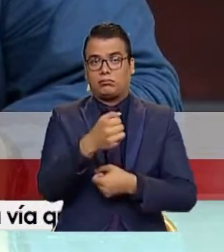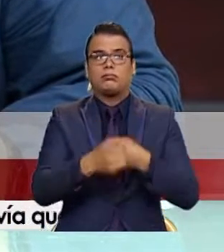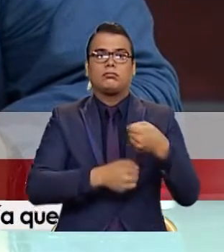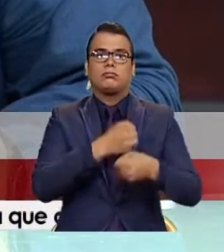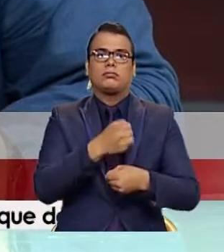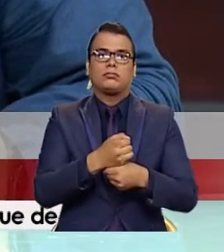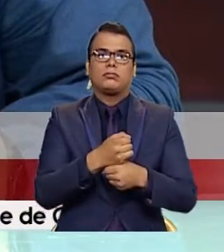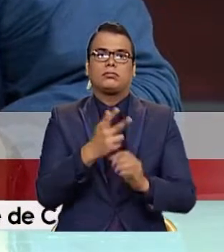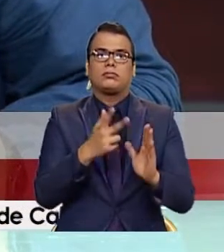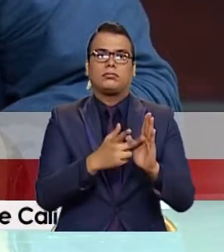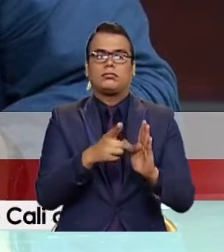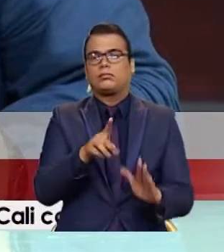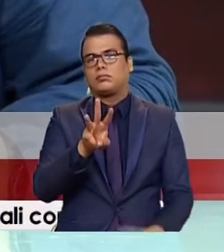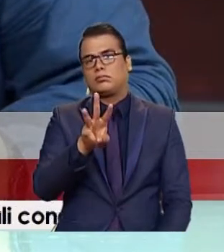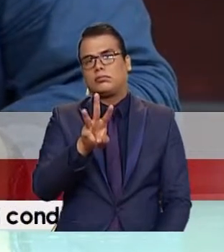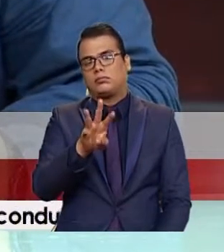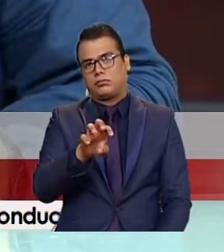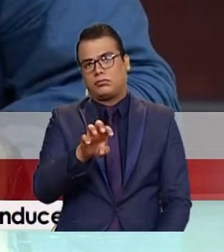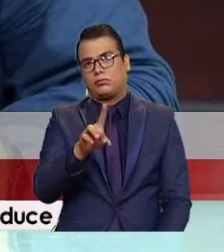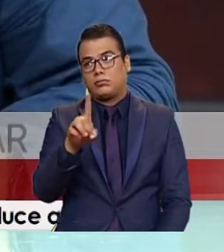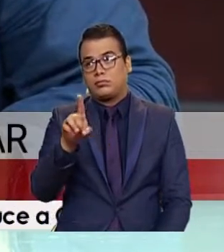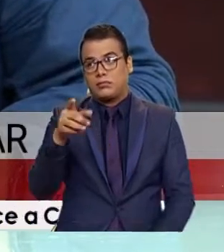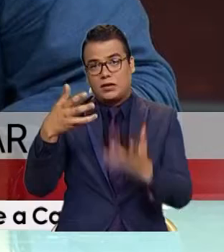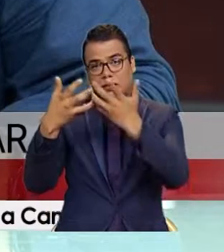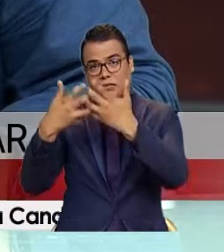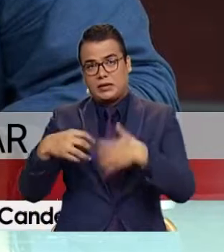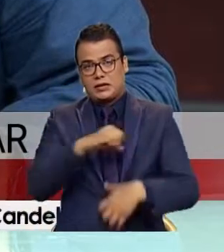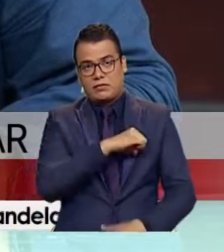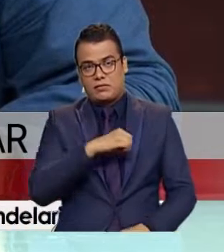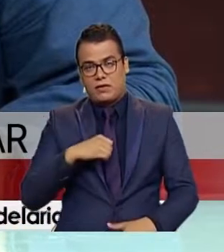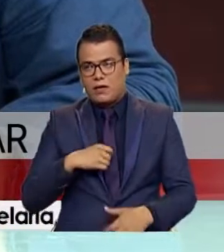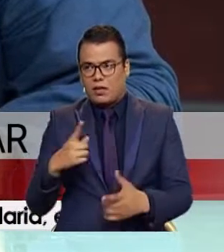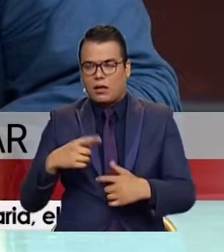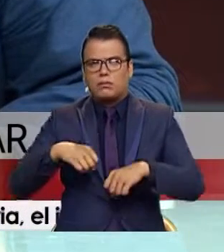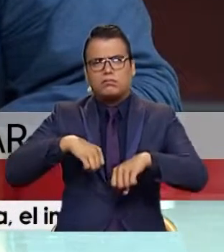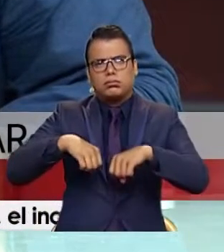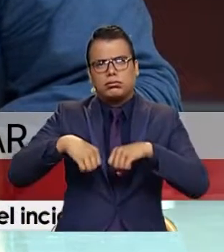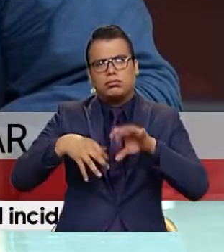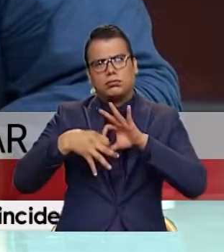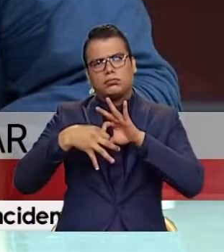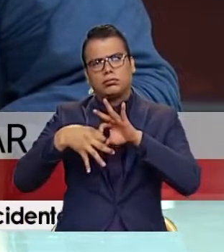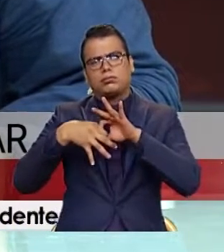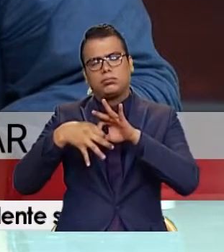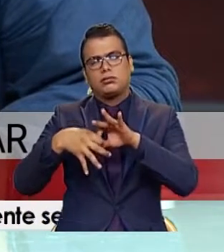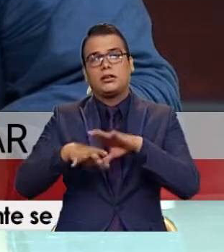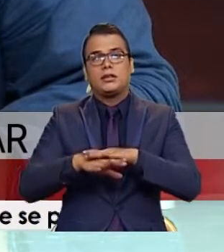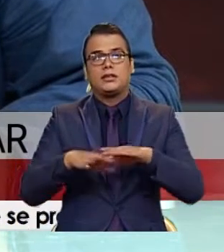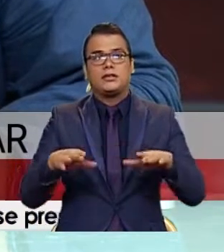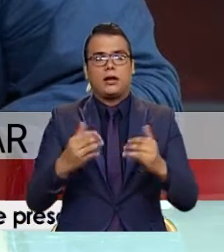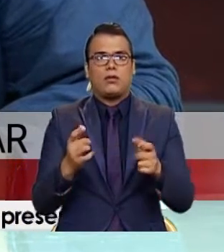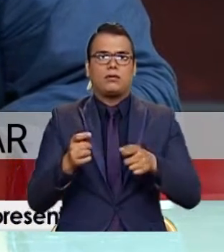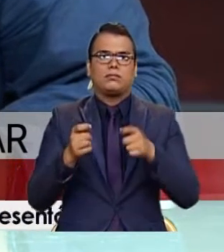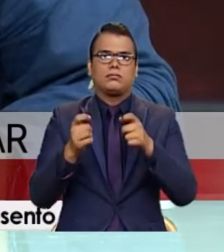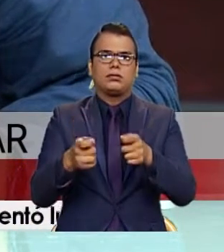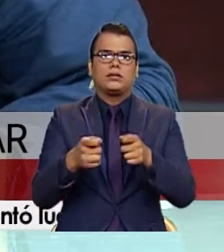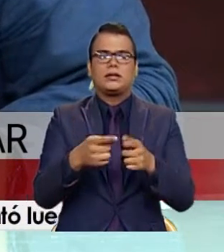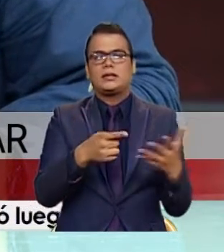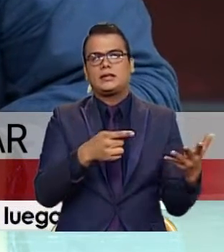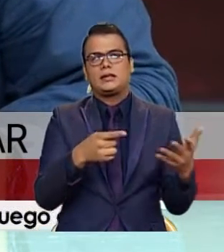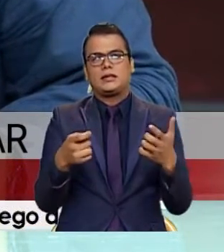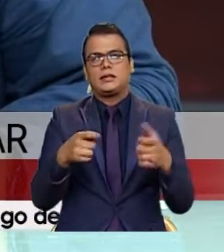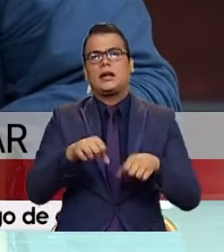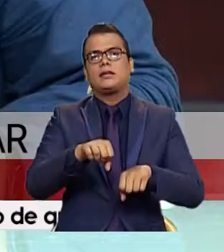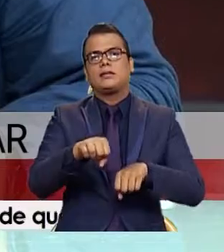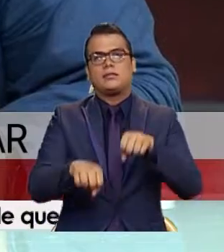hemos hecho un trabajo con la empresa privada y estamos hemos entregado en este año cerca de 600